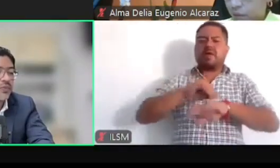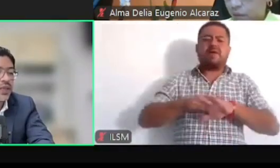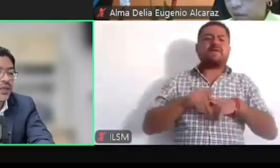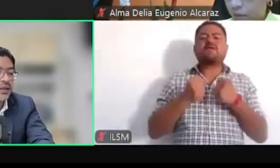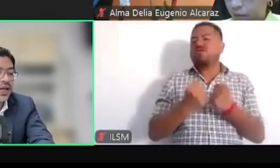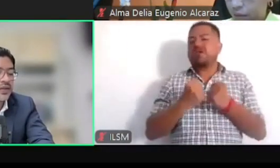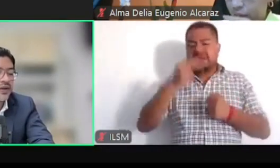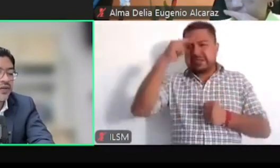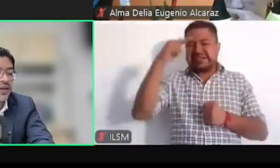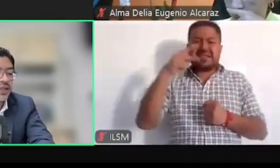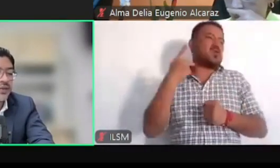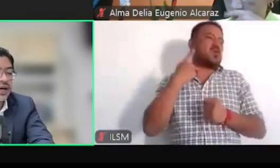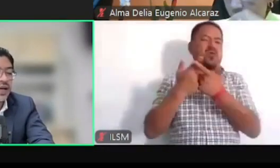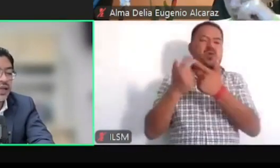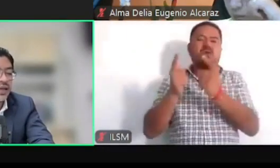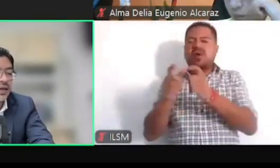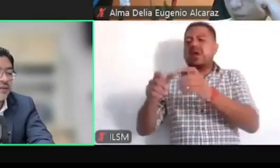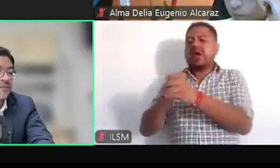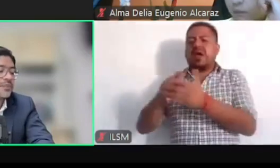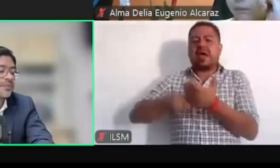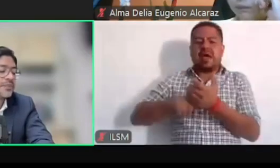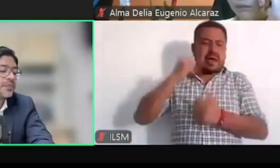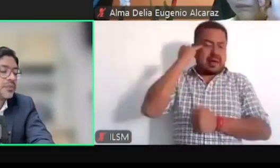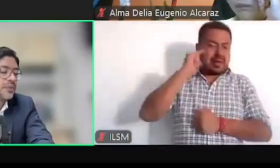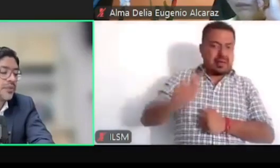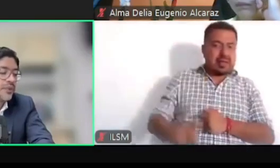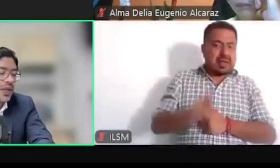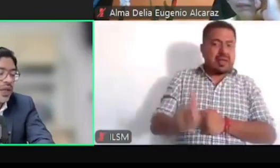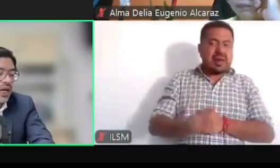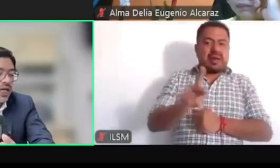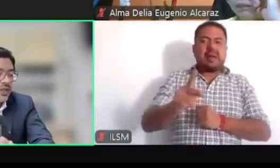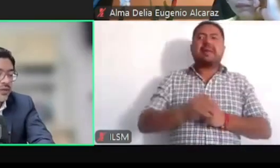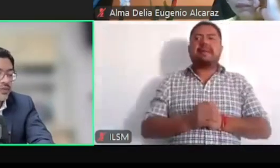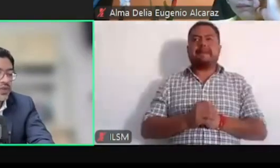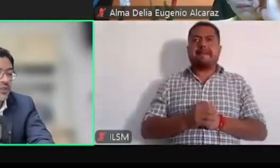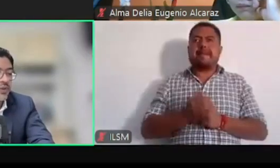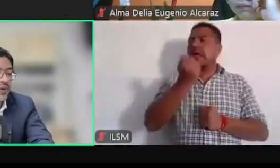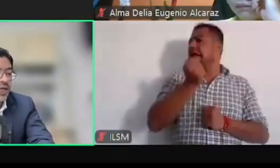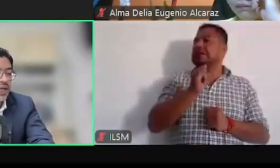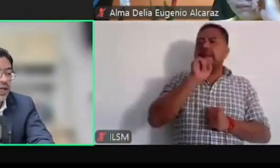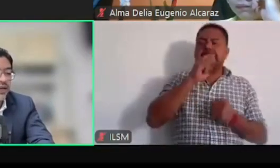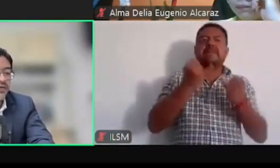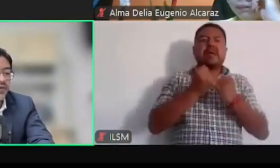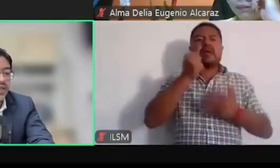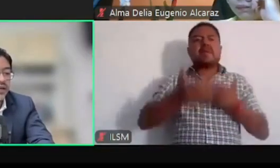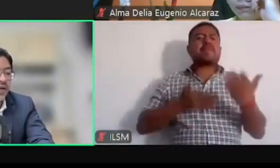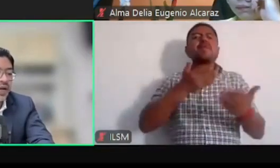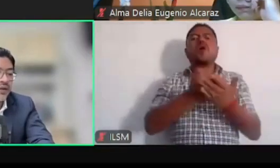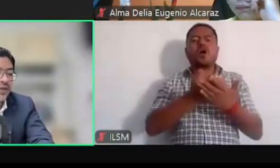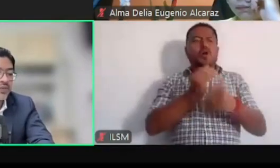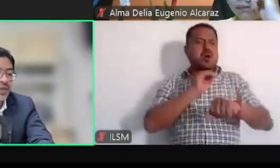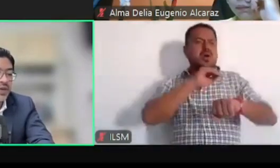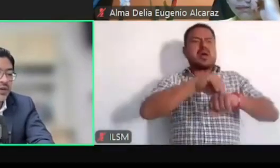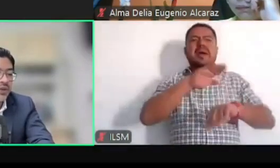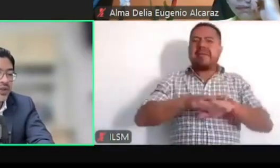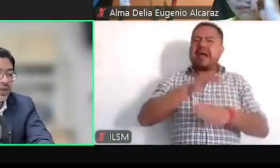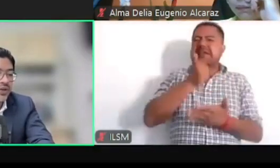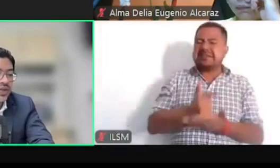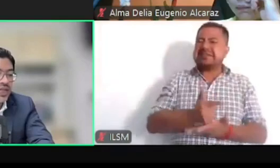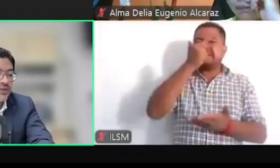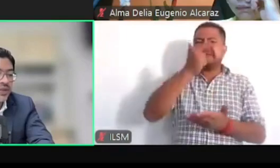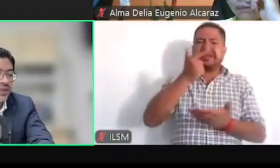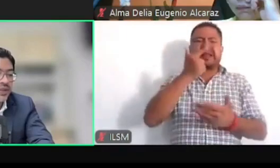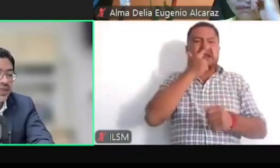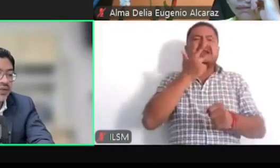México mediante la acción afirmativa indígena Asimismo se propone declarar fundado el agravio expresado por los